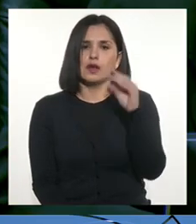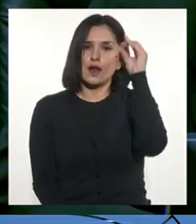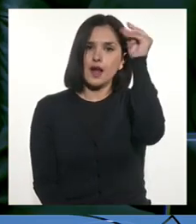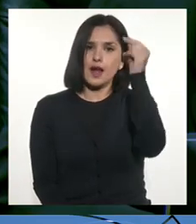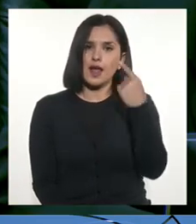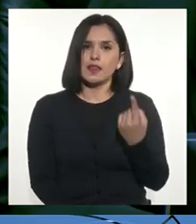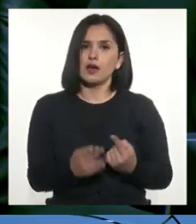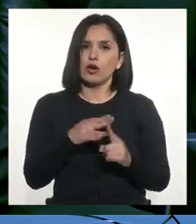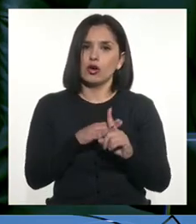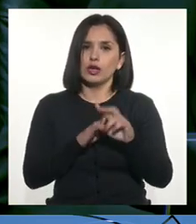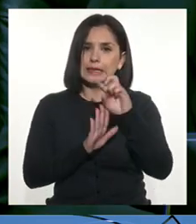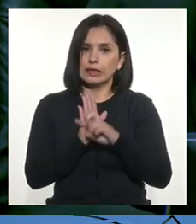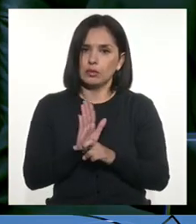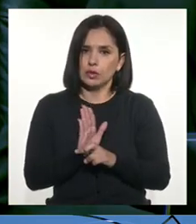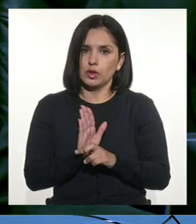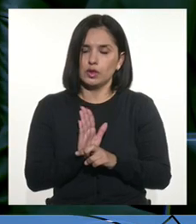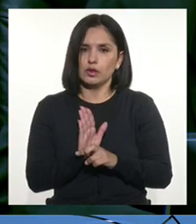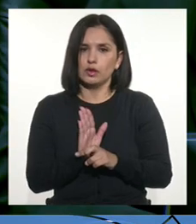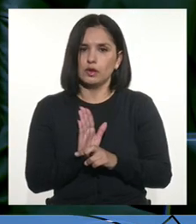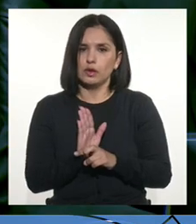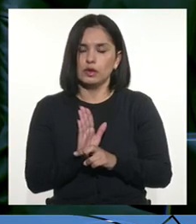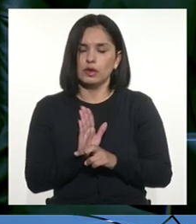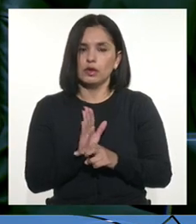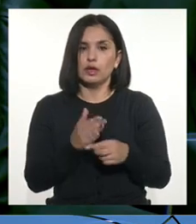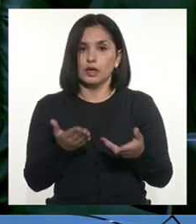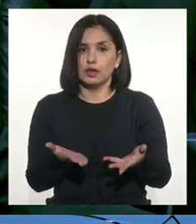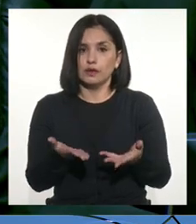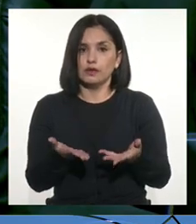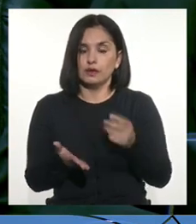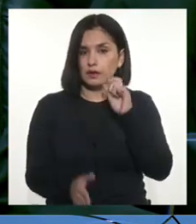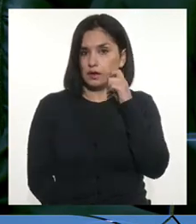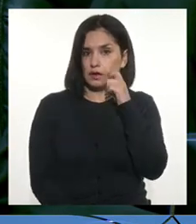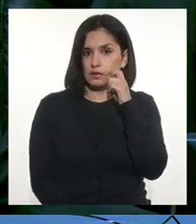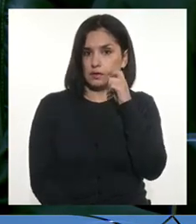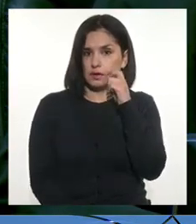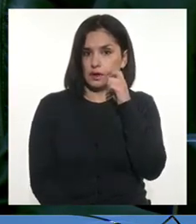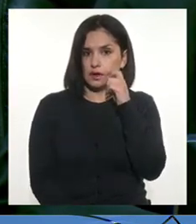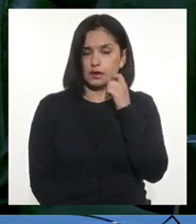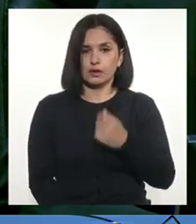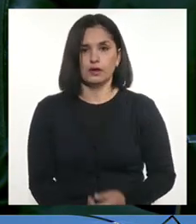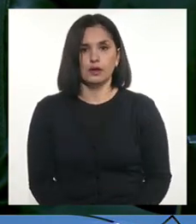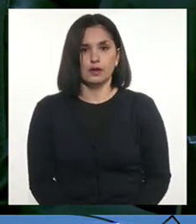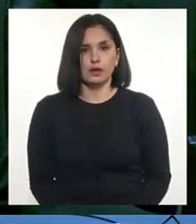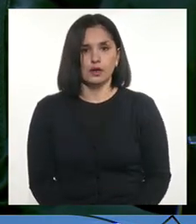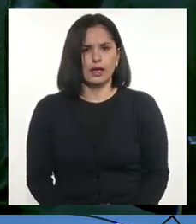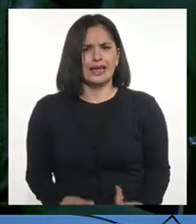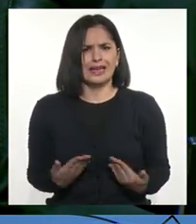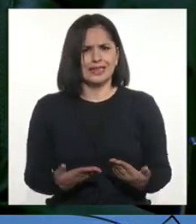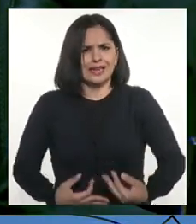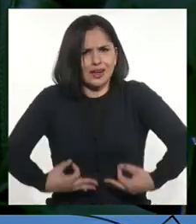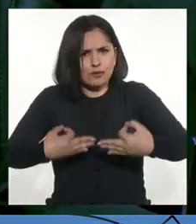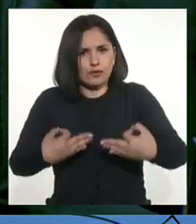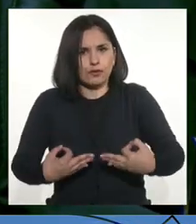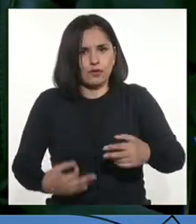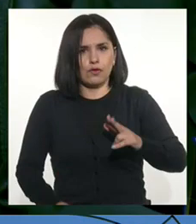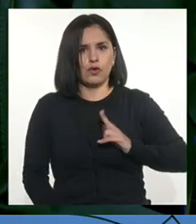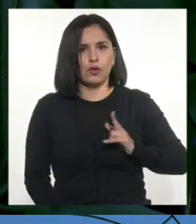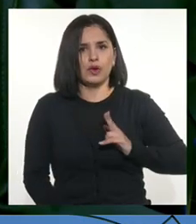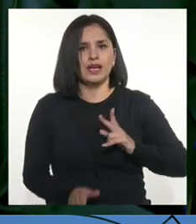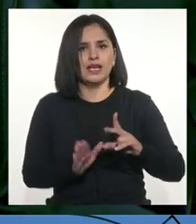matriz de este proyecto precisamente consiste en dotar de oficialidad a las normas